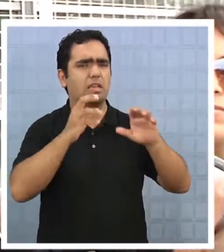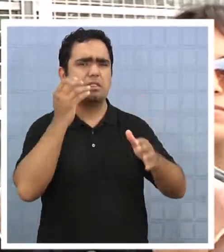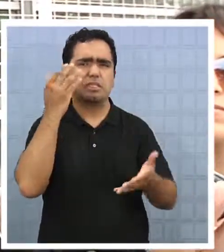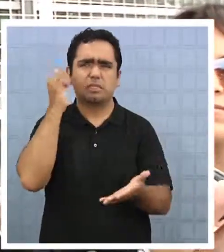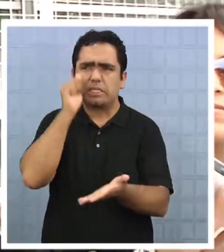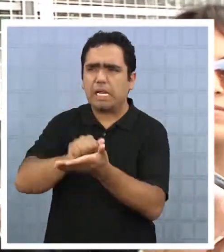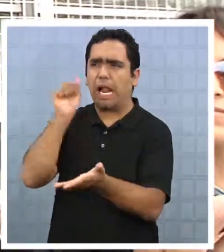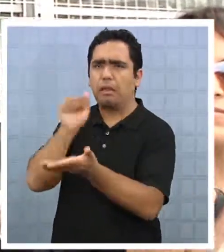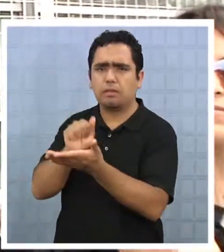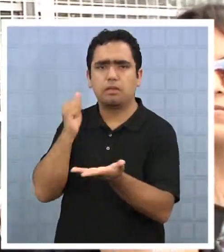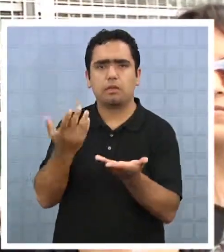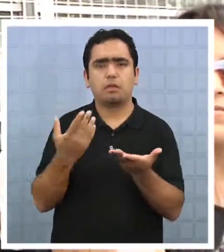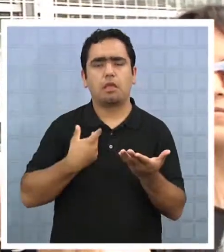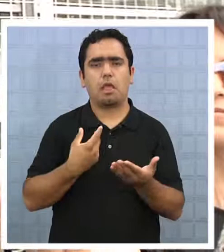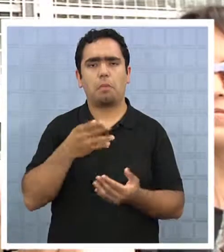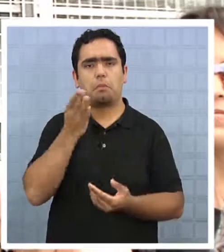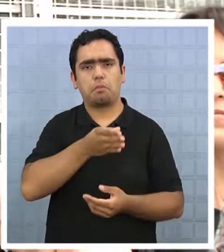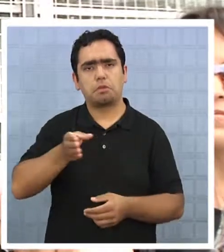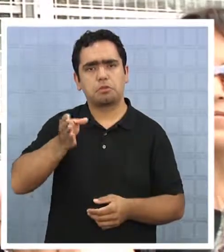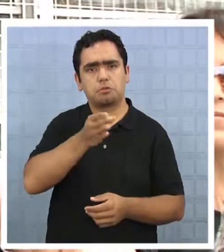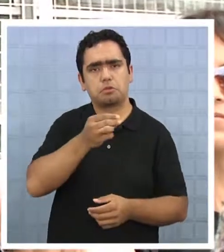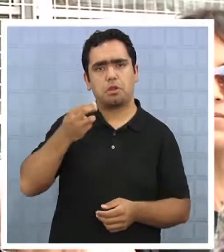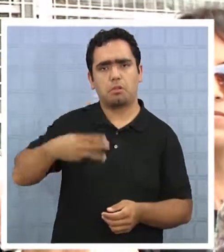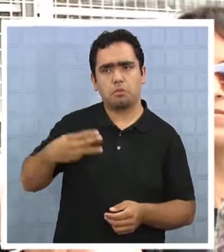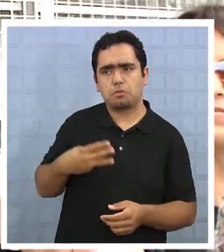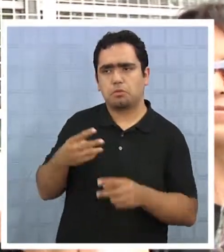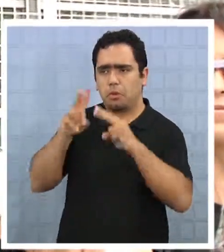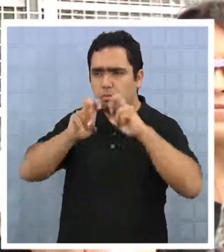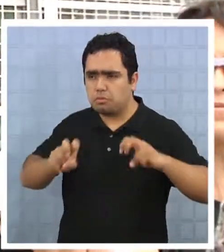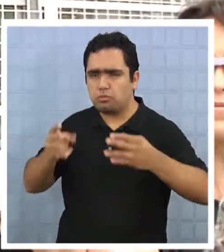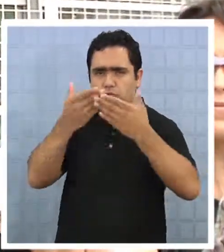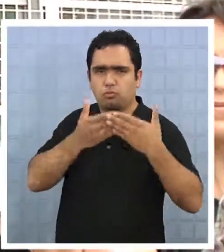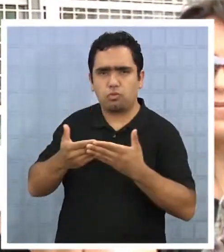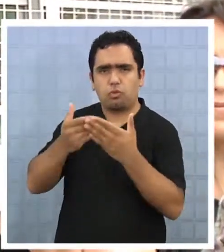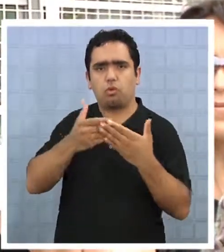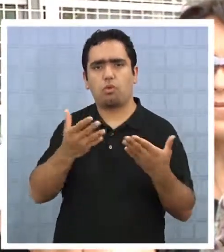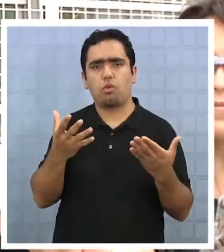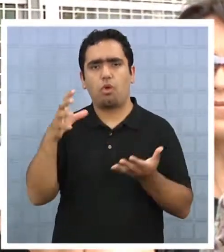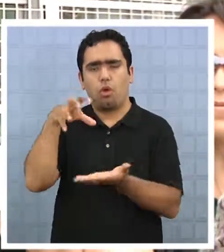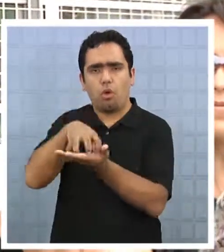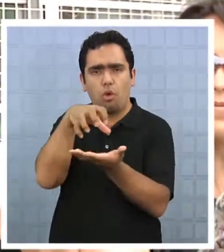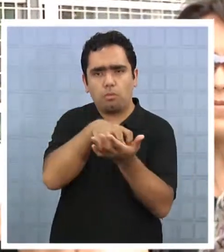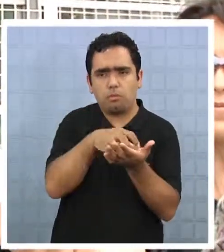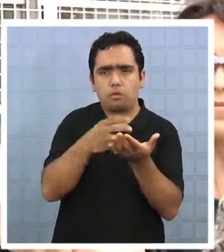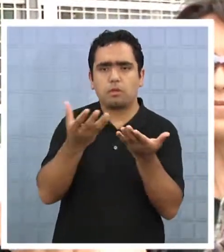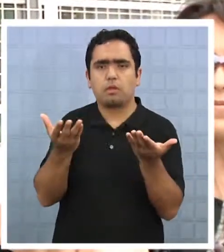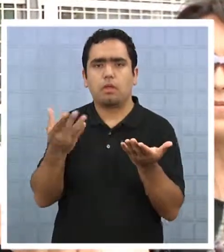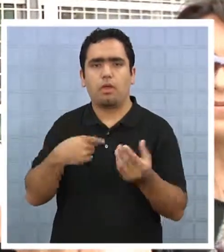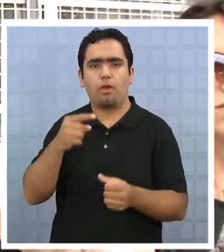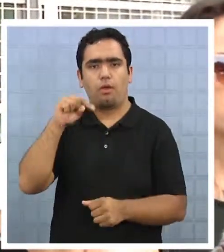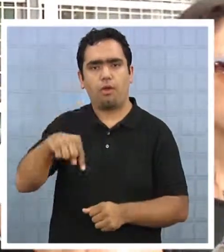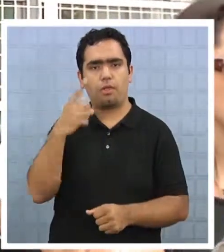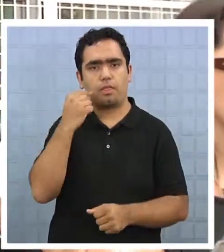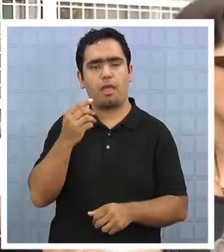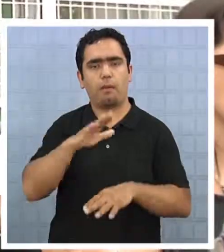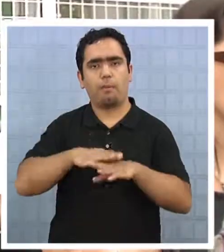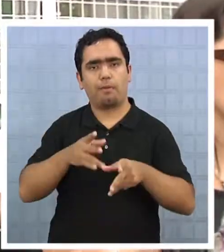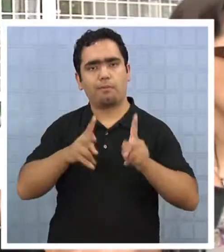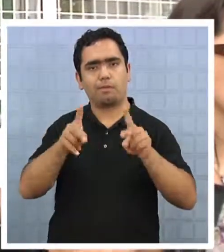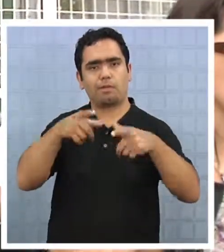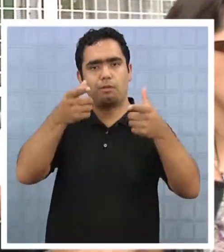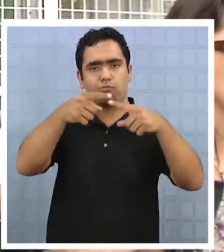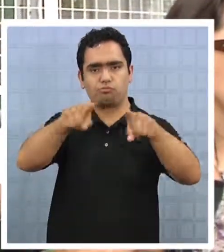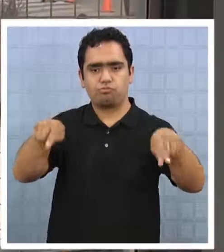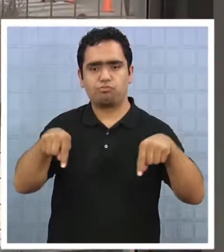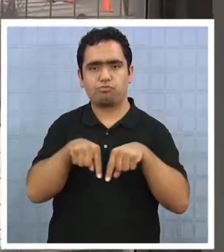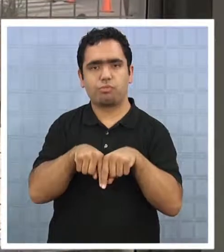el clamor ciudadano y los estudios que ha hecho el gobierno regional con Carabineros, con la comunidad, ¿no es cierto?, nos ha permitido tener